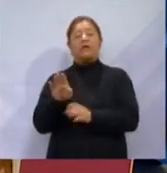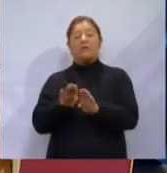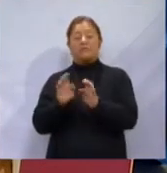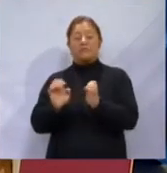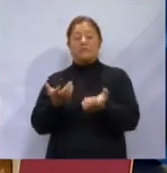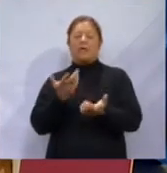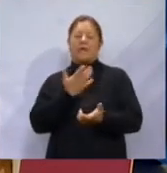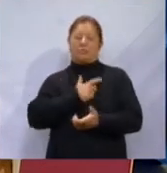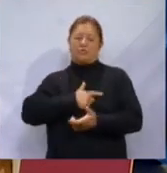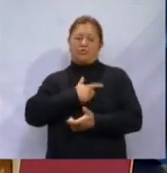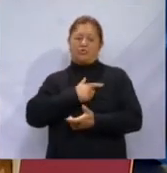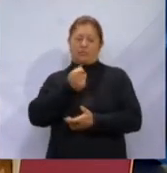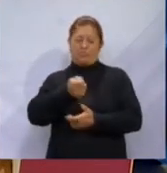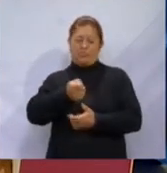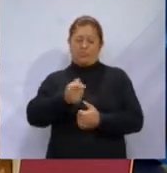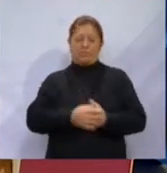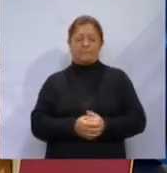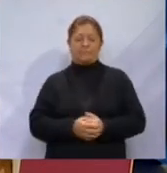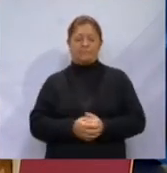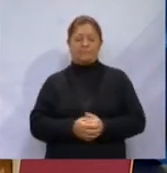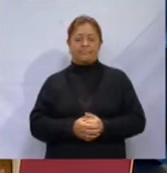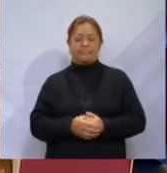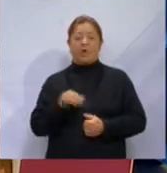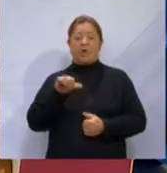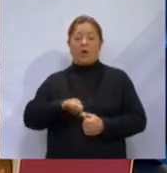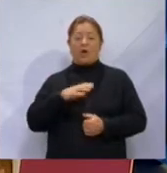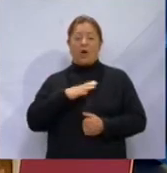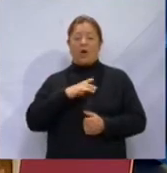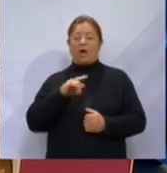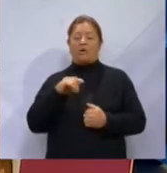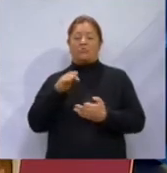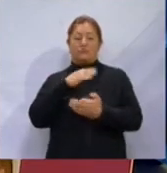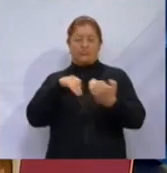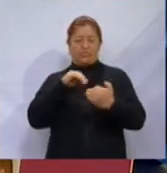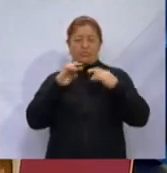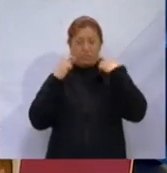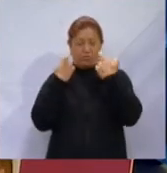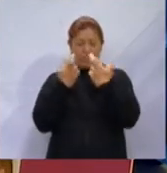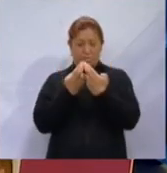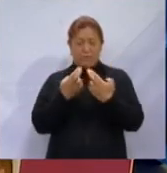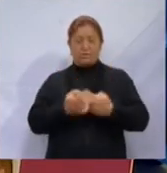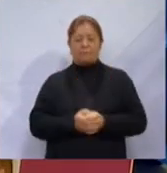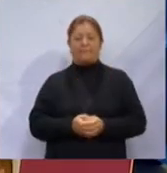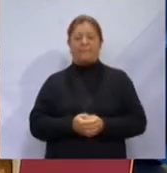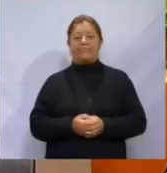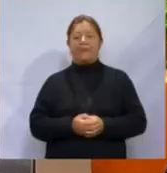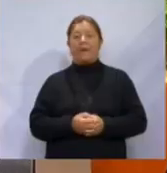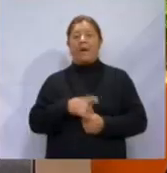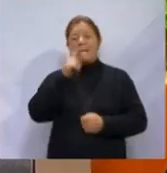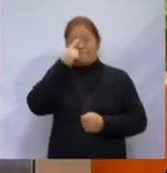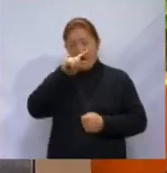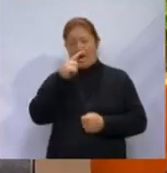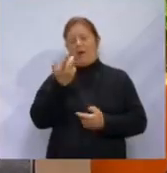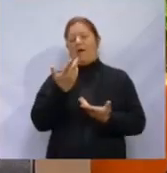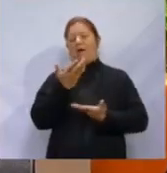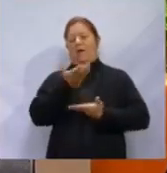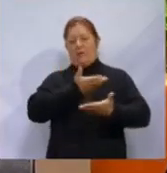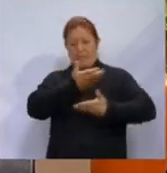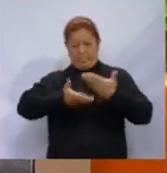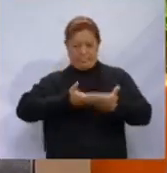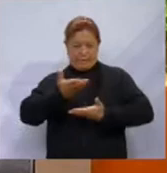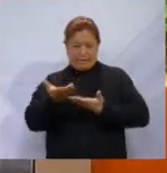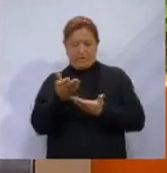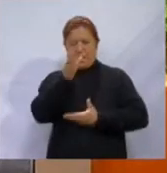todos ustedes. Este día que nos encontramos aquí reunidos en este espacio para aprender y compartir. Les doy